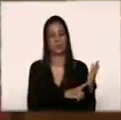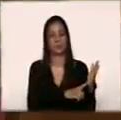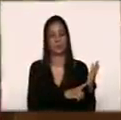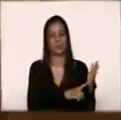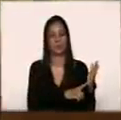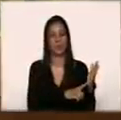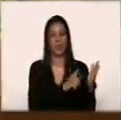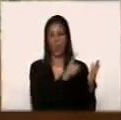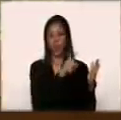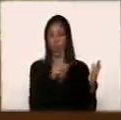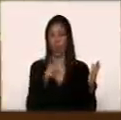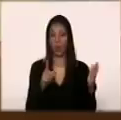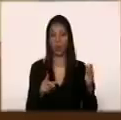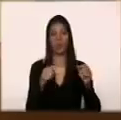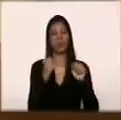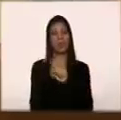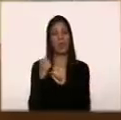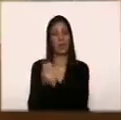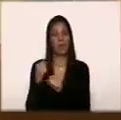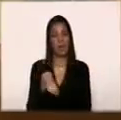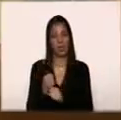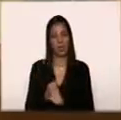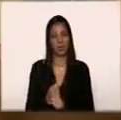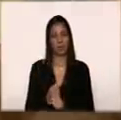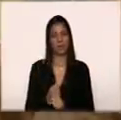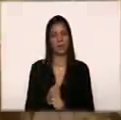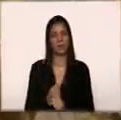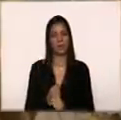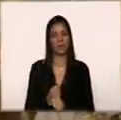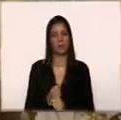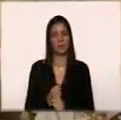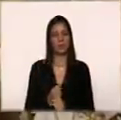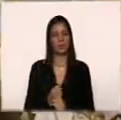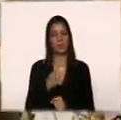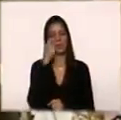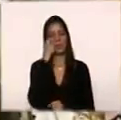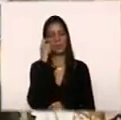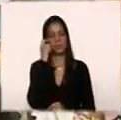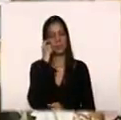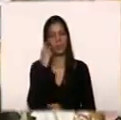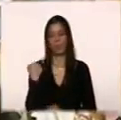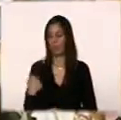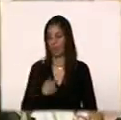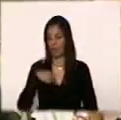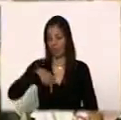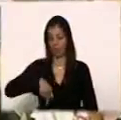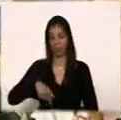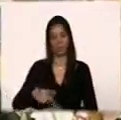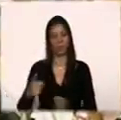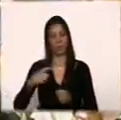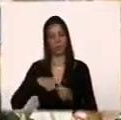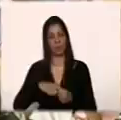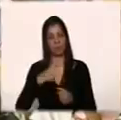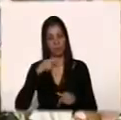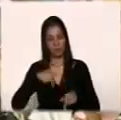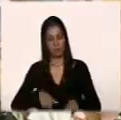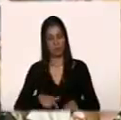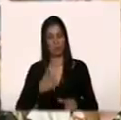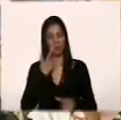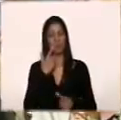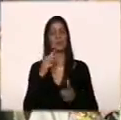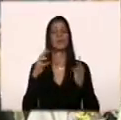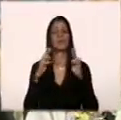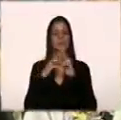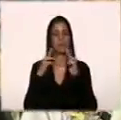Ustedes, compañeros trabajadores, y los trabajadores que estamos aquí abajo como constituyentes, conocen mejor que nadie